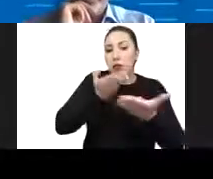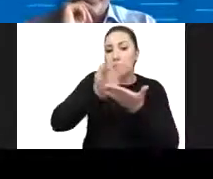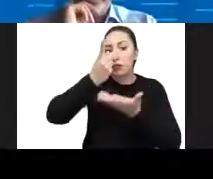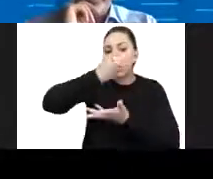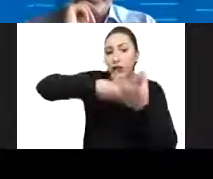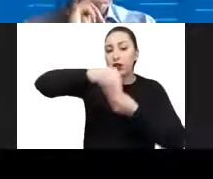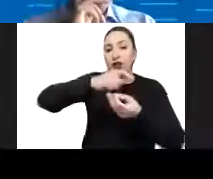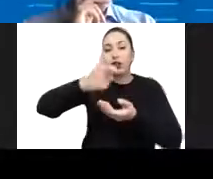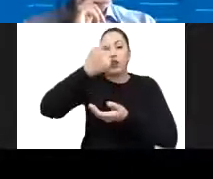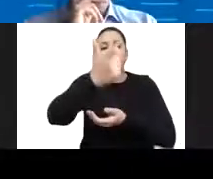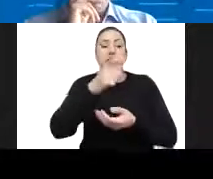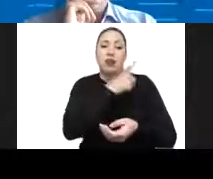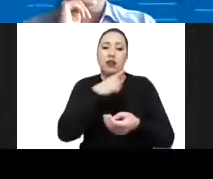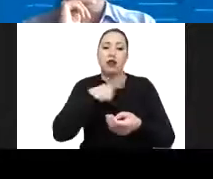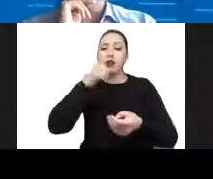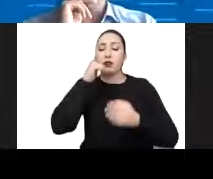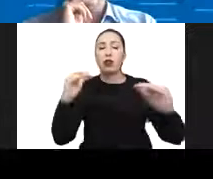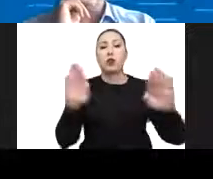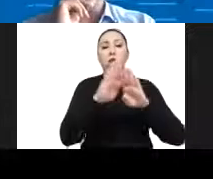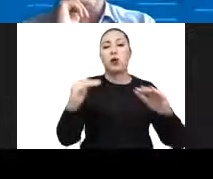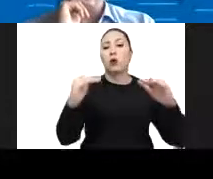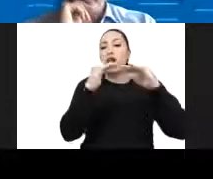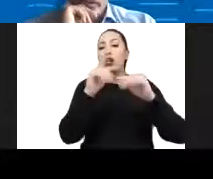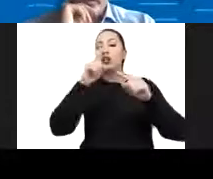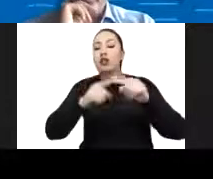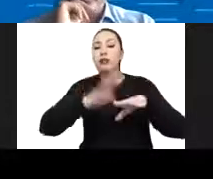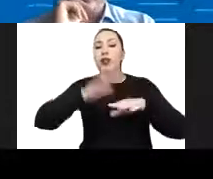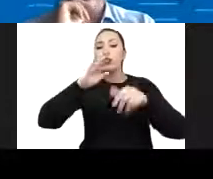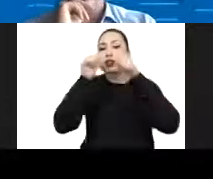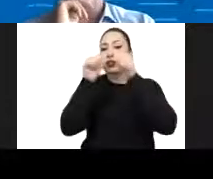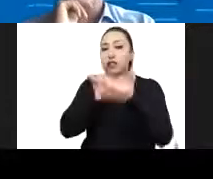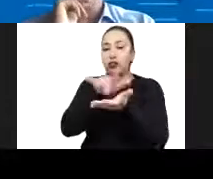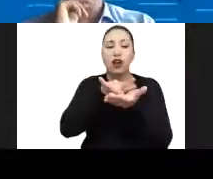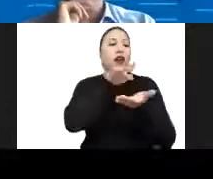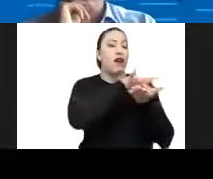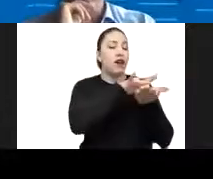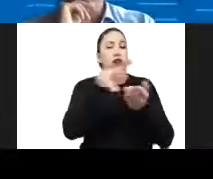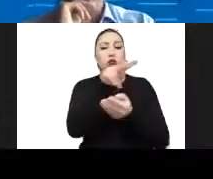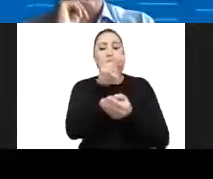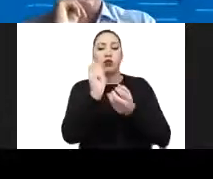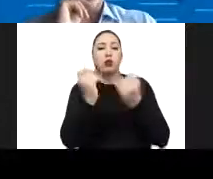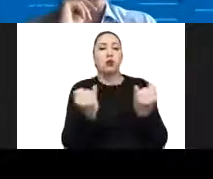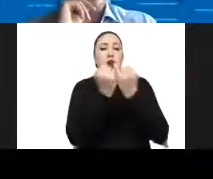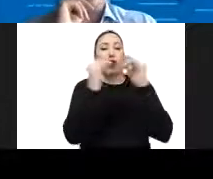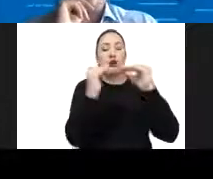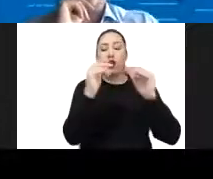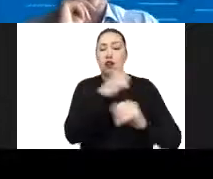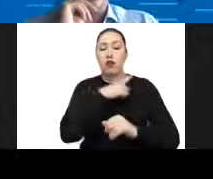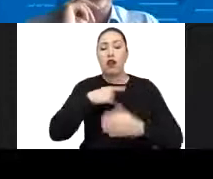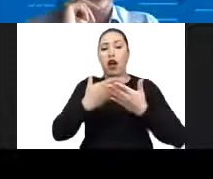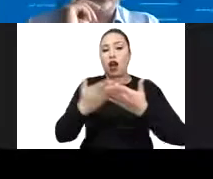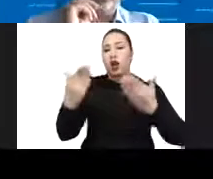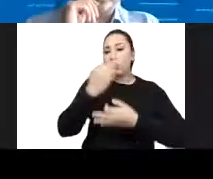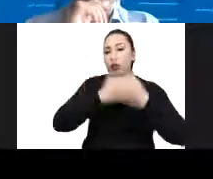simplemente ganar, y hay que entender cómo se compensan los posibles efectos de cada uno de estos portafolios